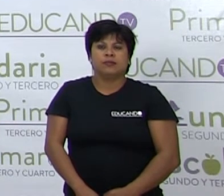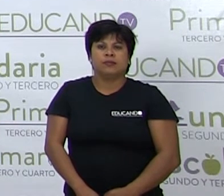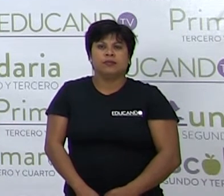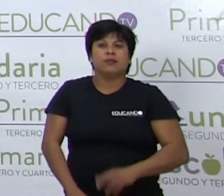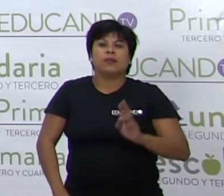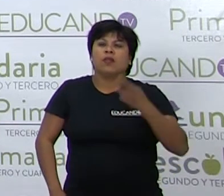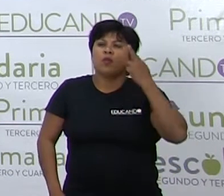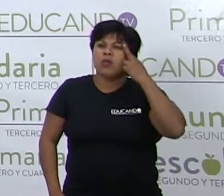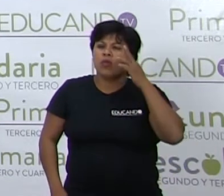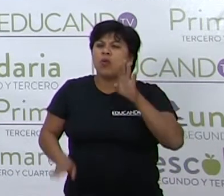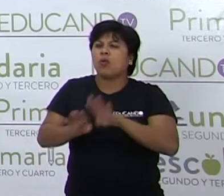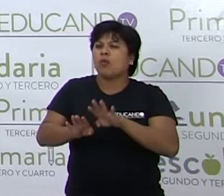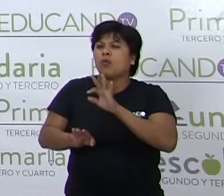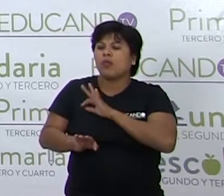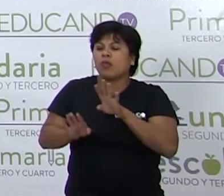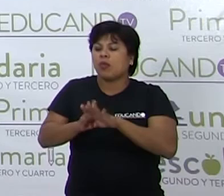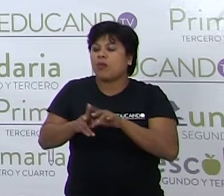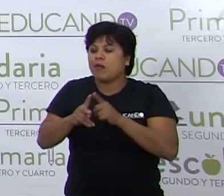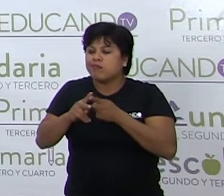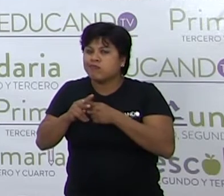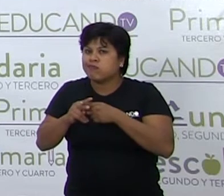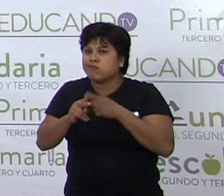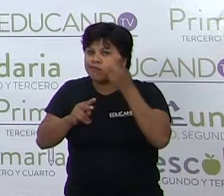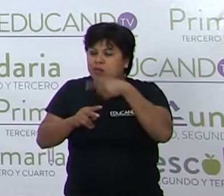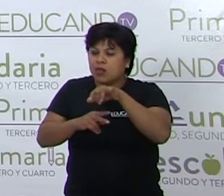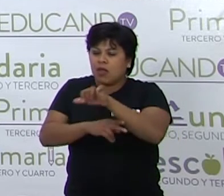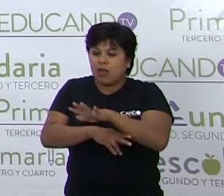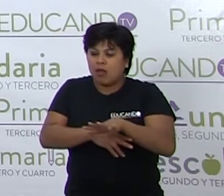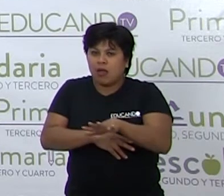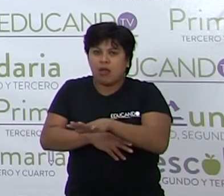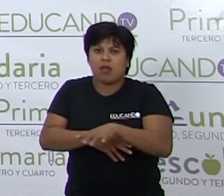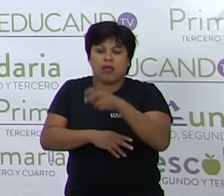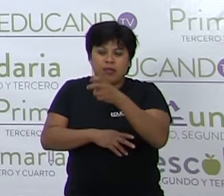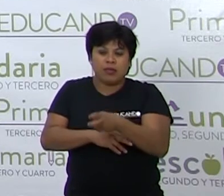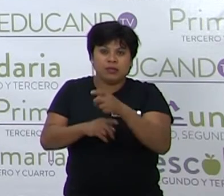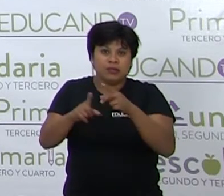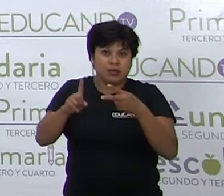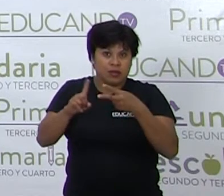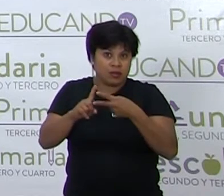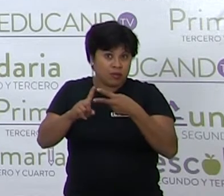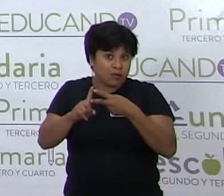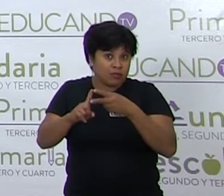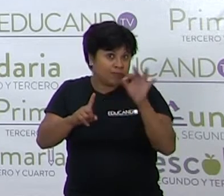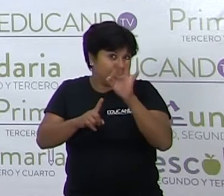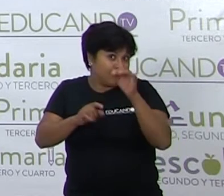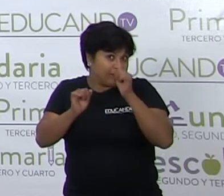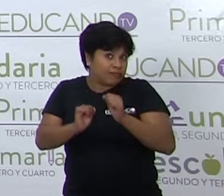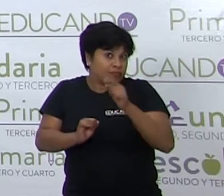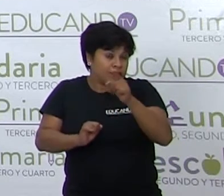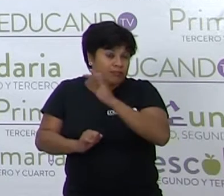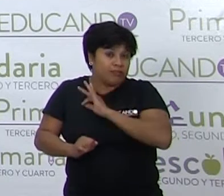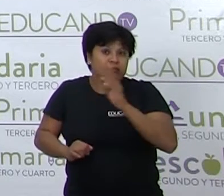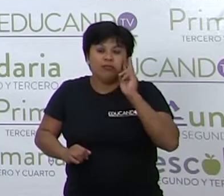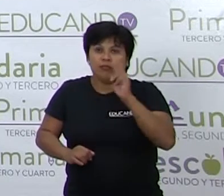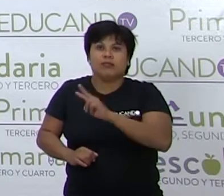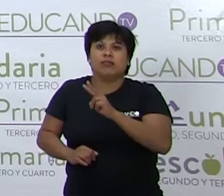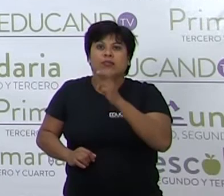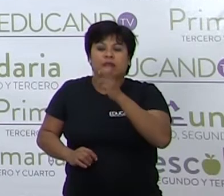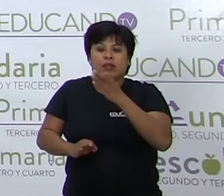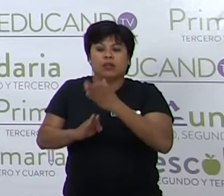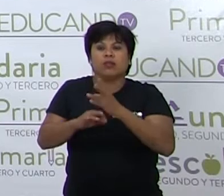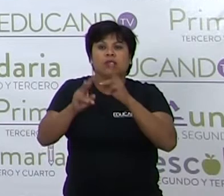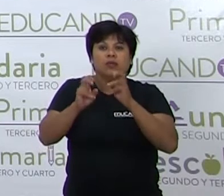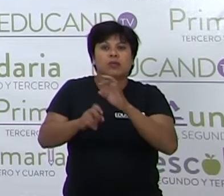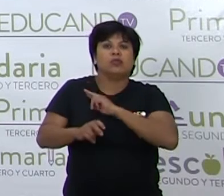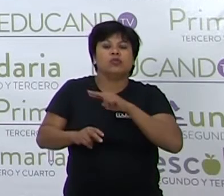recuerdas cómo se calcula el área de un triángulo como este que está acá seguramente si vamos a este tema lo vamos